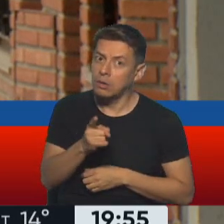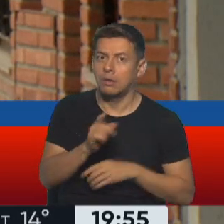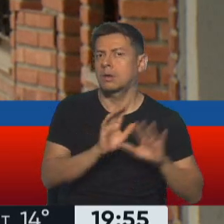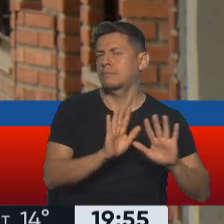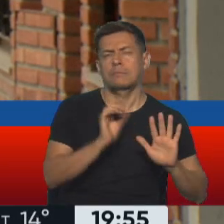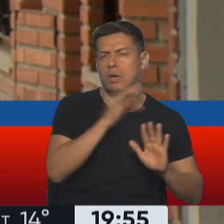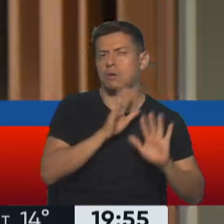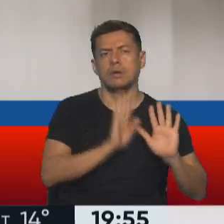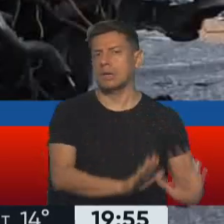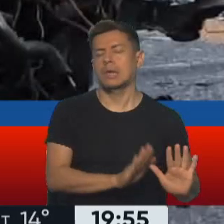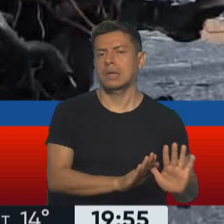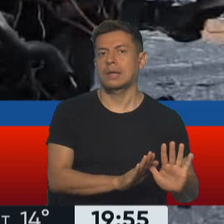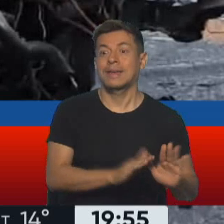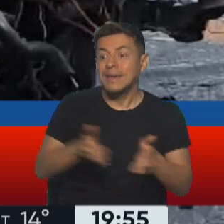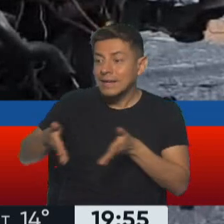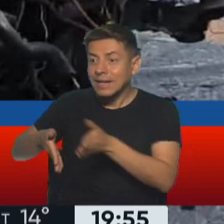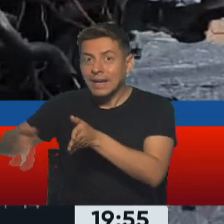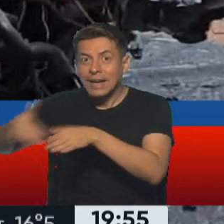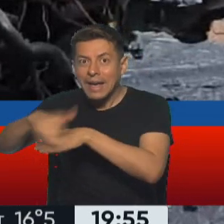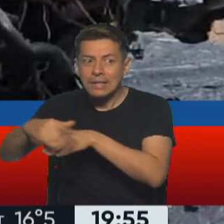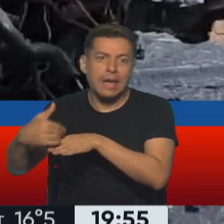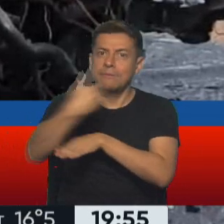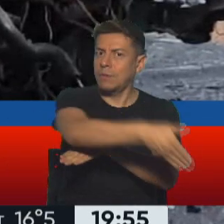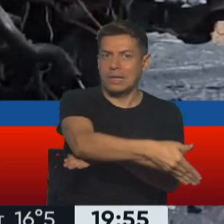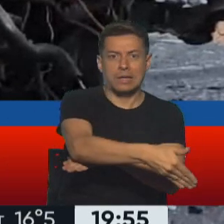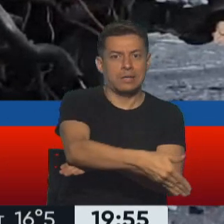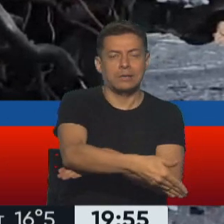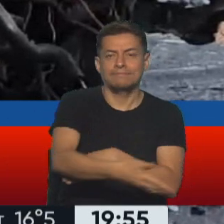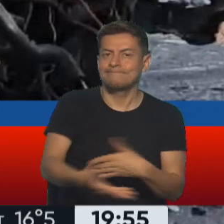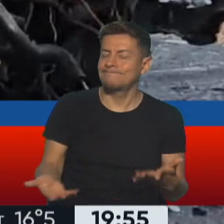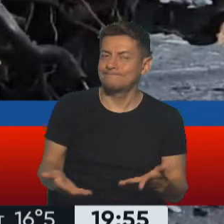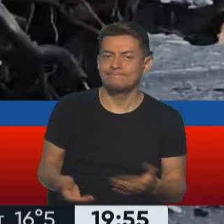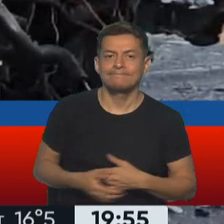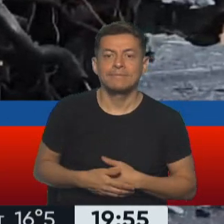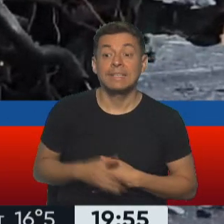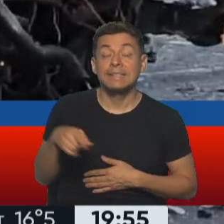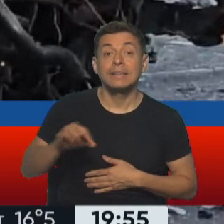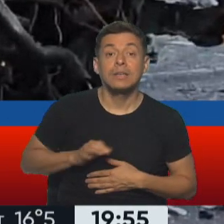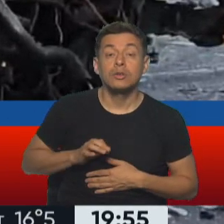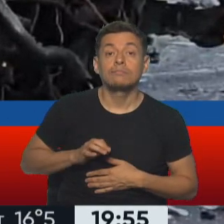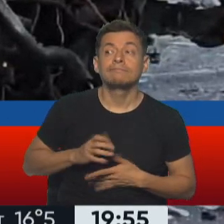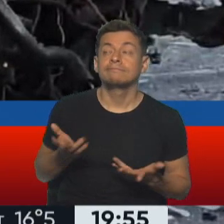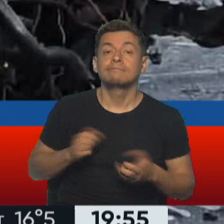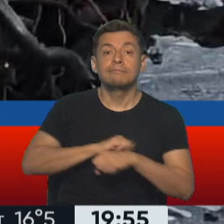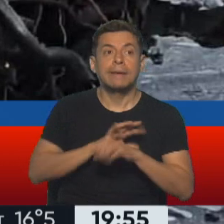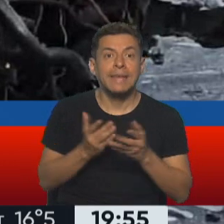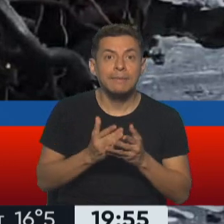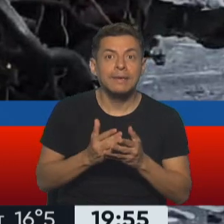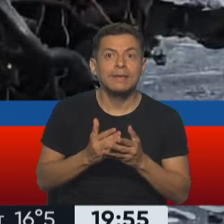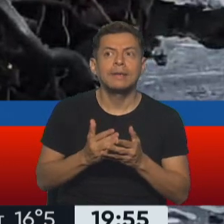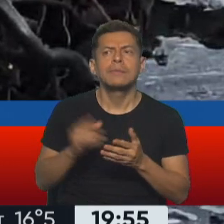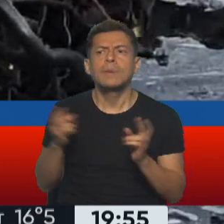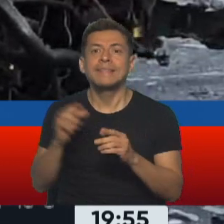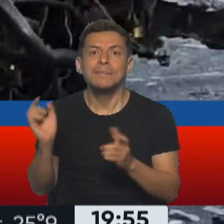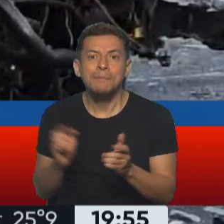en lo posible fuera de la calzada tenemos justamente el año de la pandemia menos víctimas pero casi llegamos a los